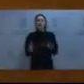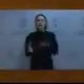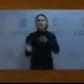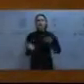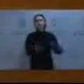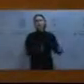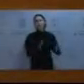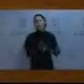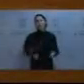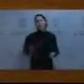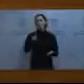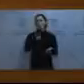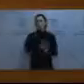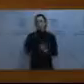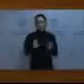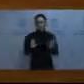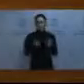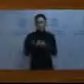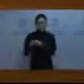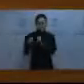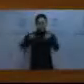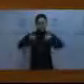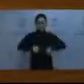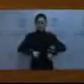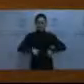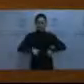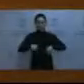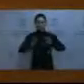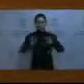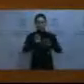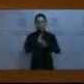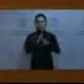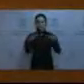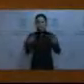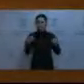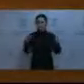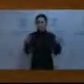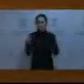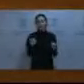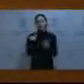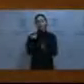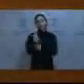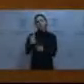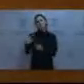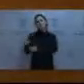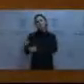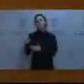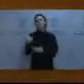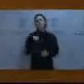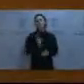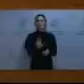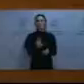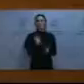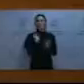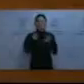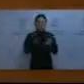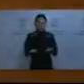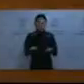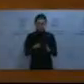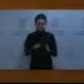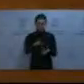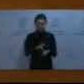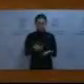a reiterar que todos los grupos que estamos aquí en este Parlamento tenemos representación a nivel nacional en el Congreso de los Diputados. Por